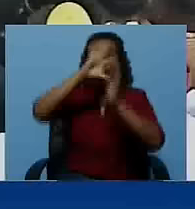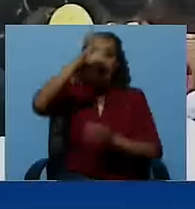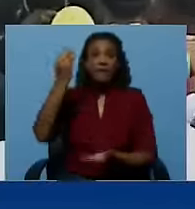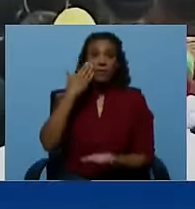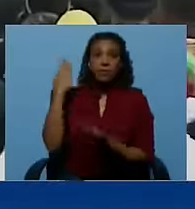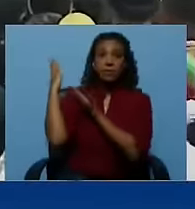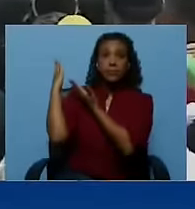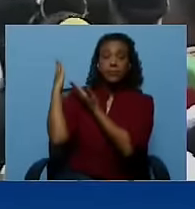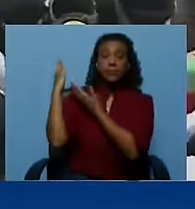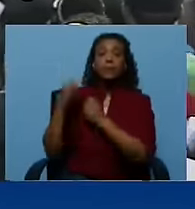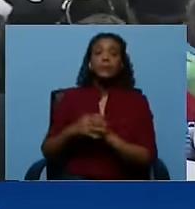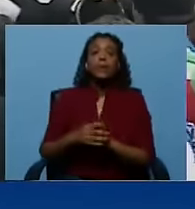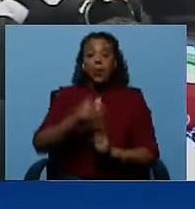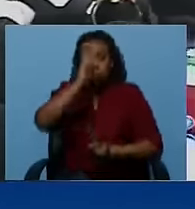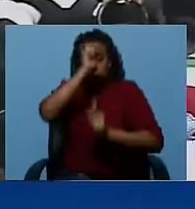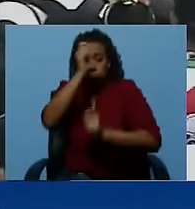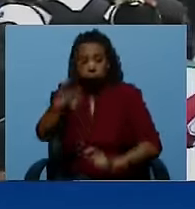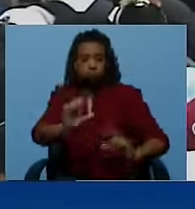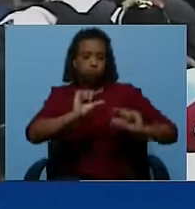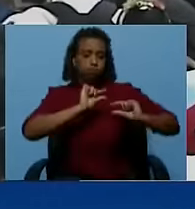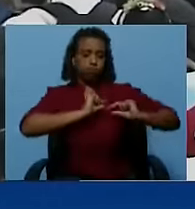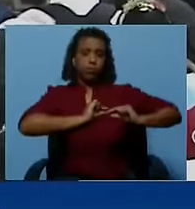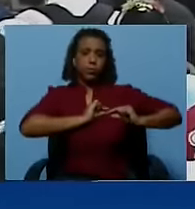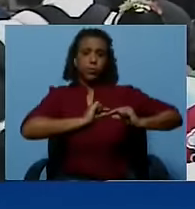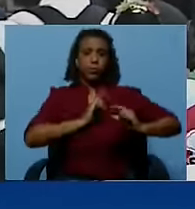una condecoración.